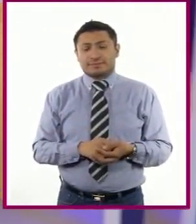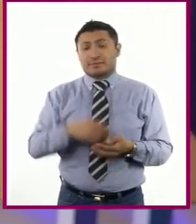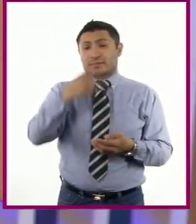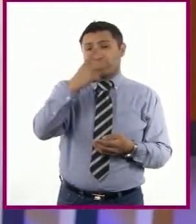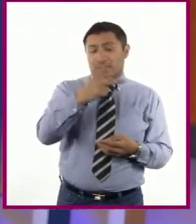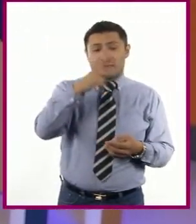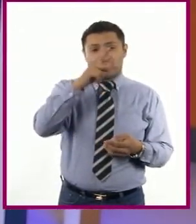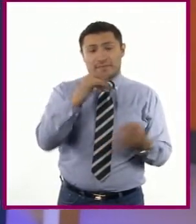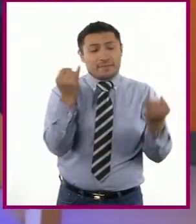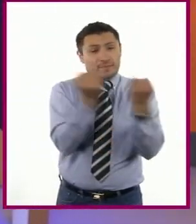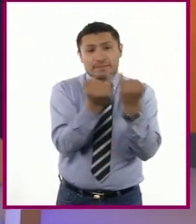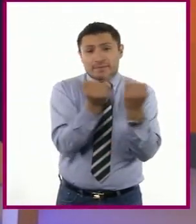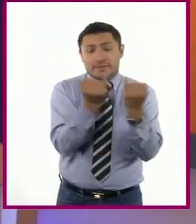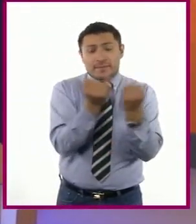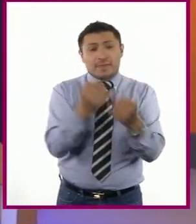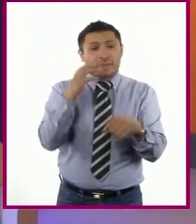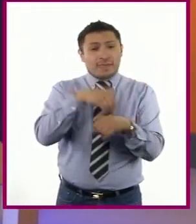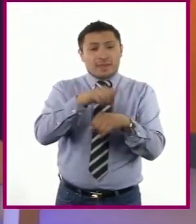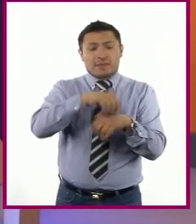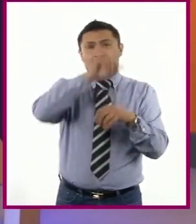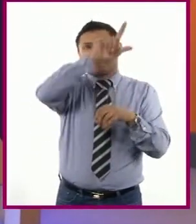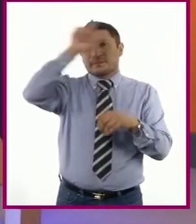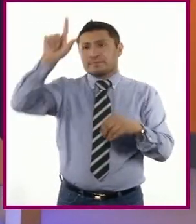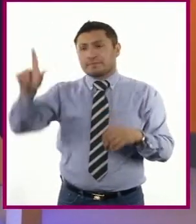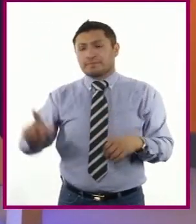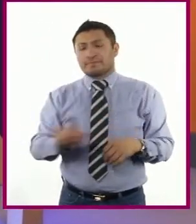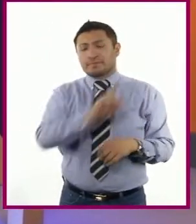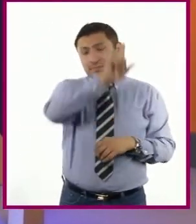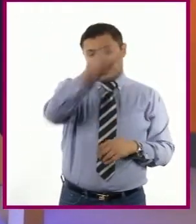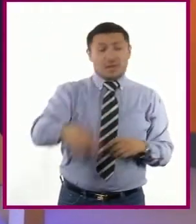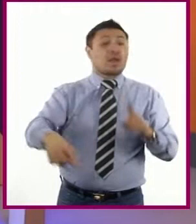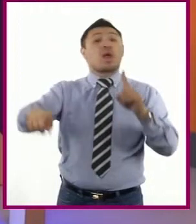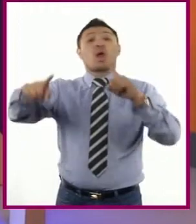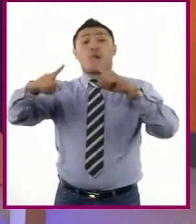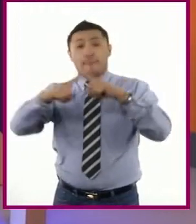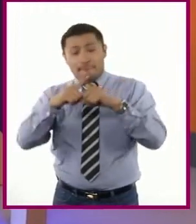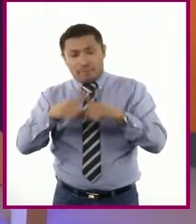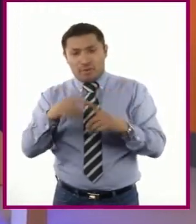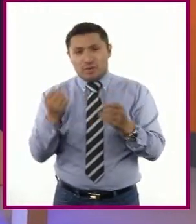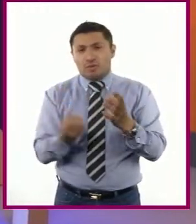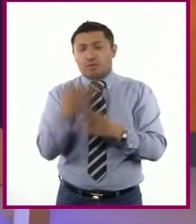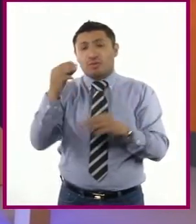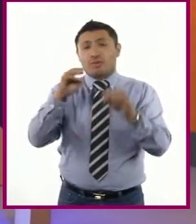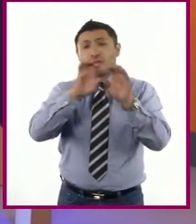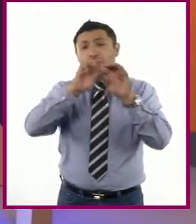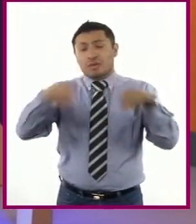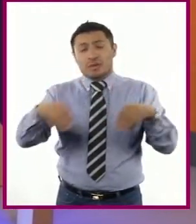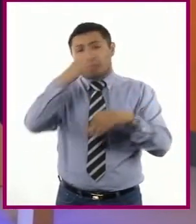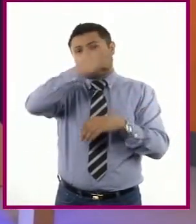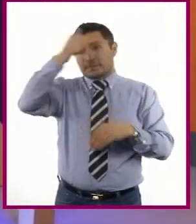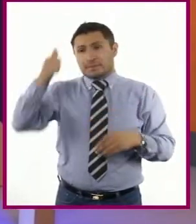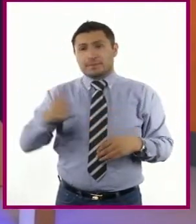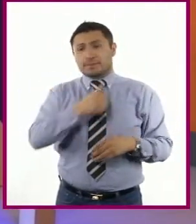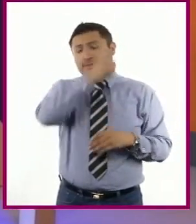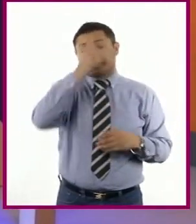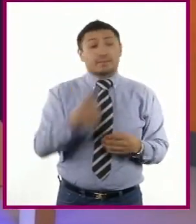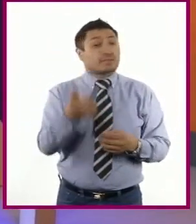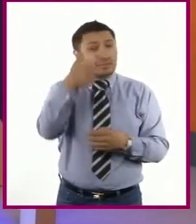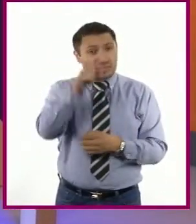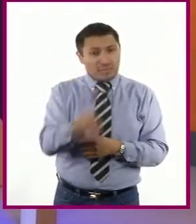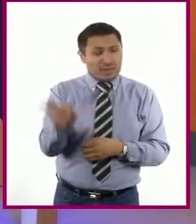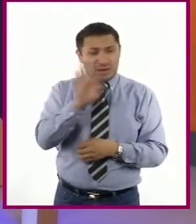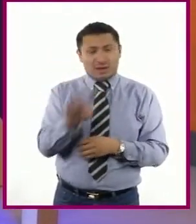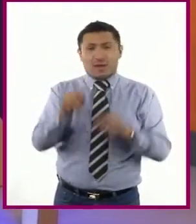Perímetro es igual al número de lados del polígono multiplicado por la medida del lado. De esta manera, si se trata de